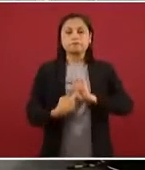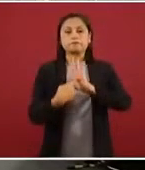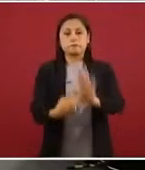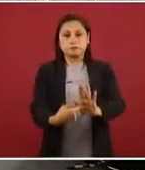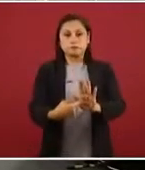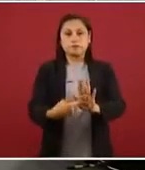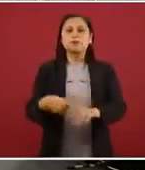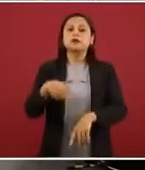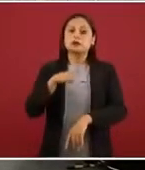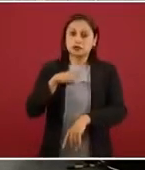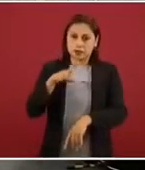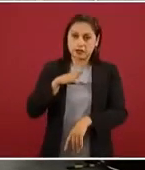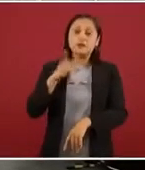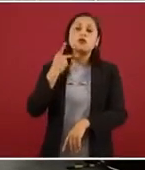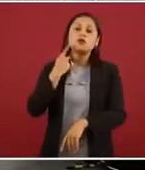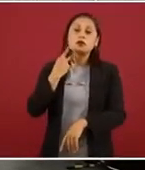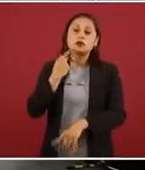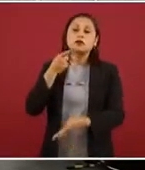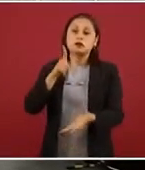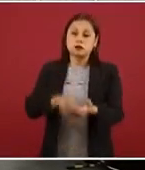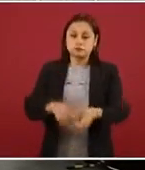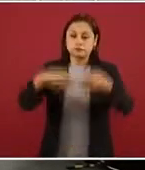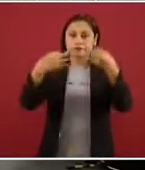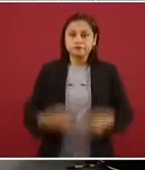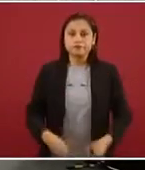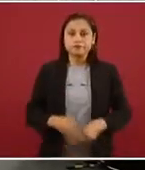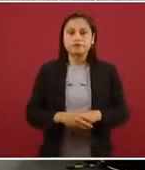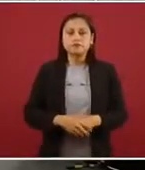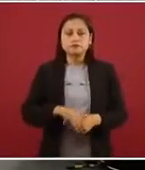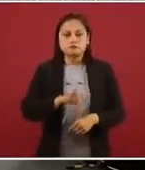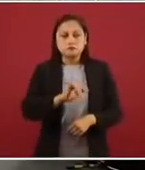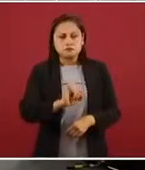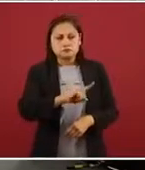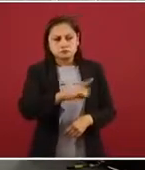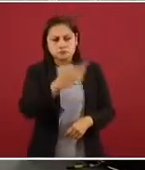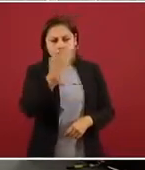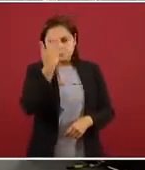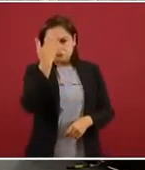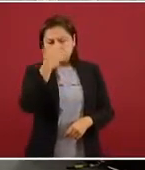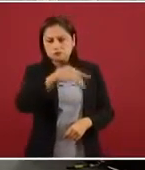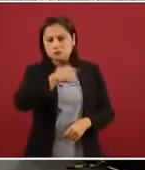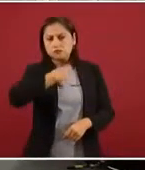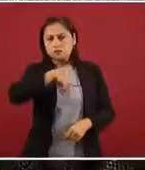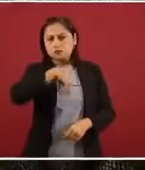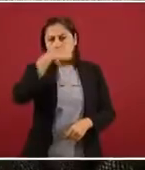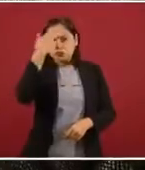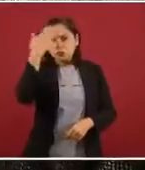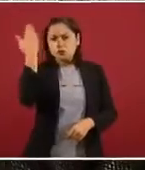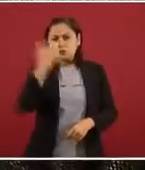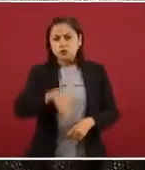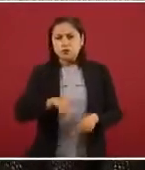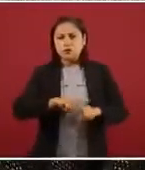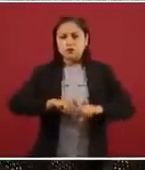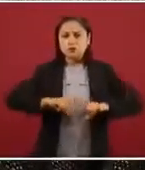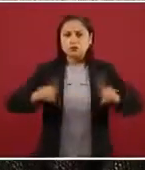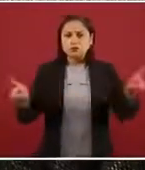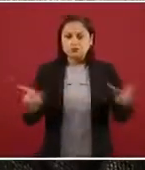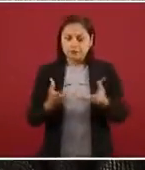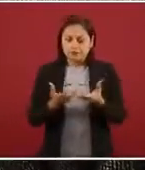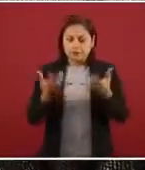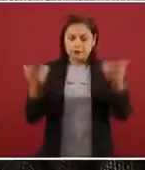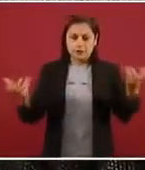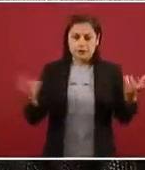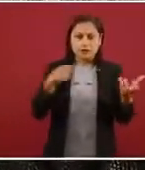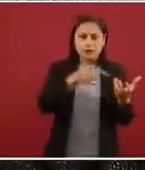discursos diciéndoles esta cuestión, no involucrar la cuestión del gobierno con la cuestión electoral, les ha mandado memorándums.